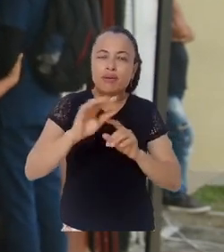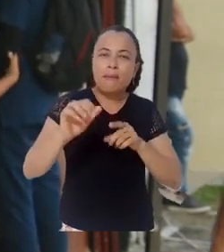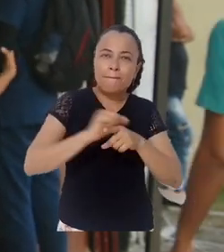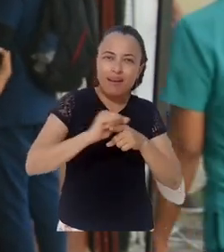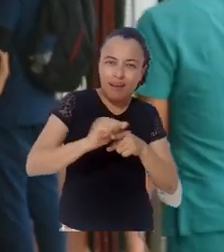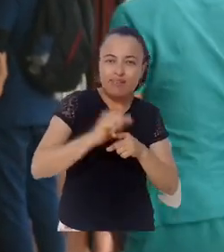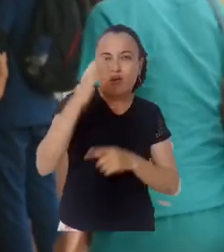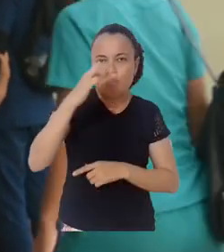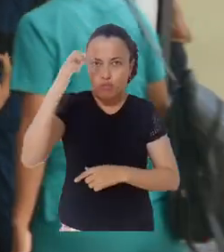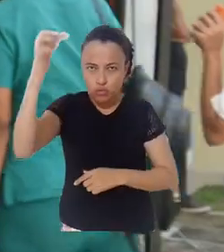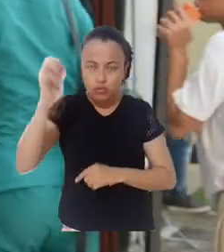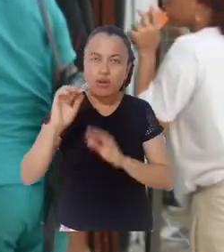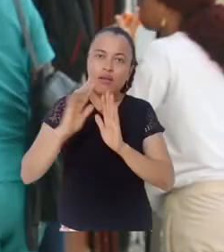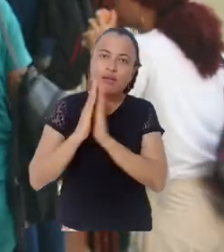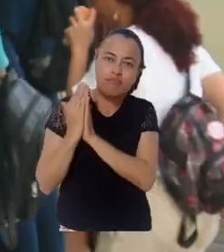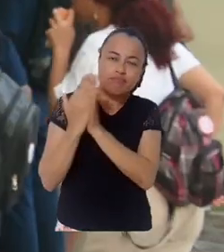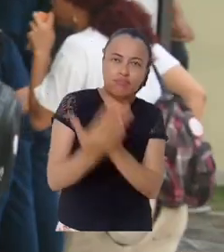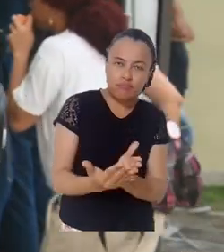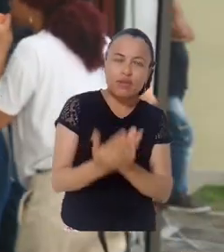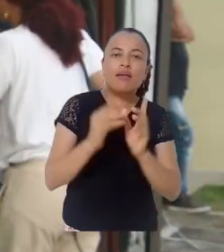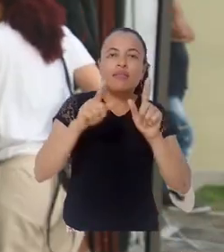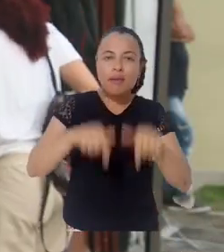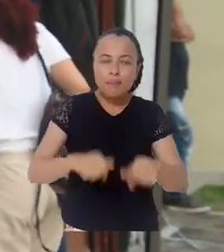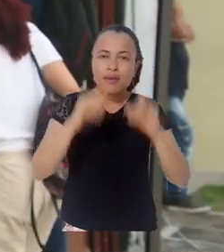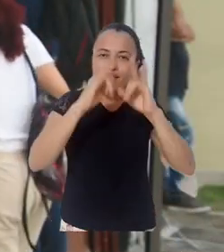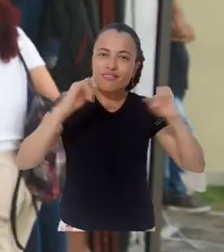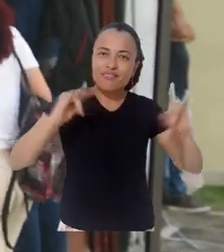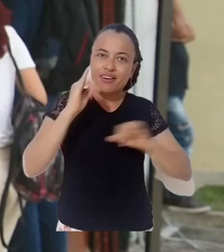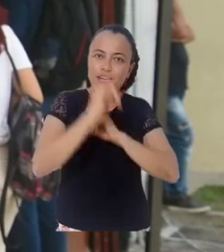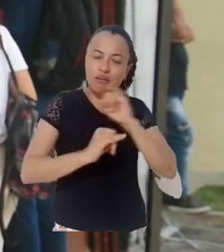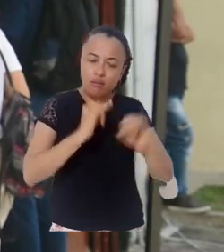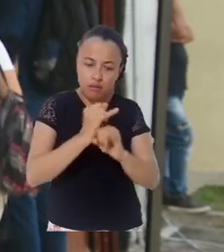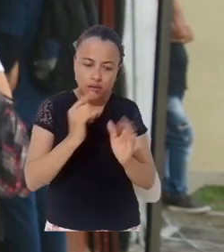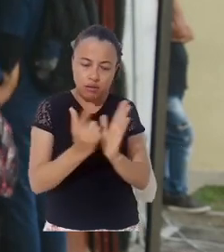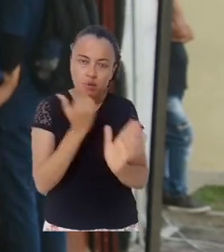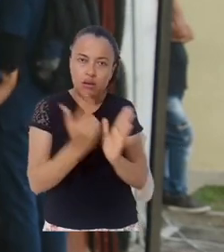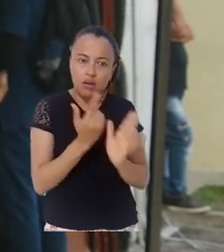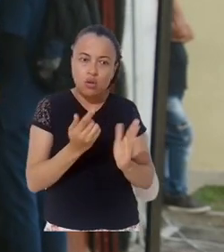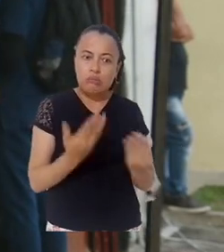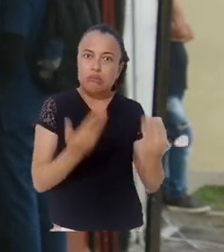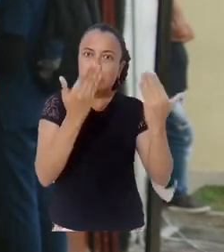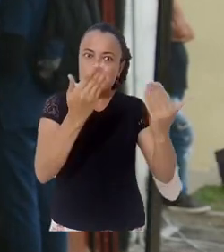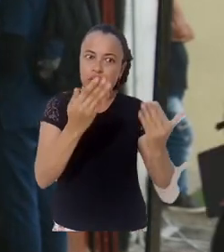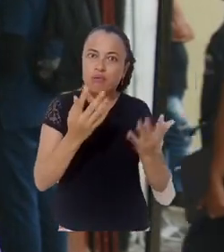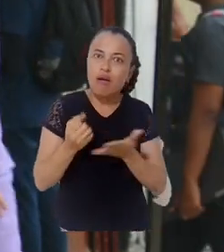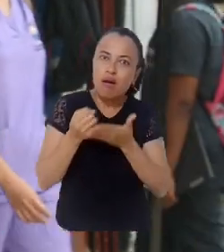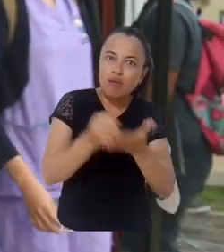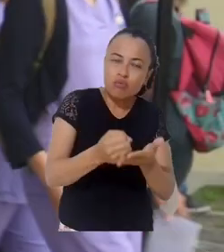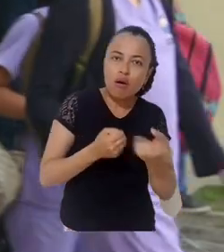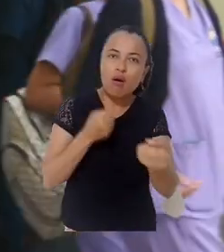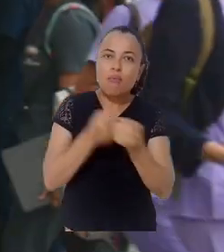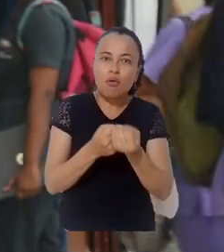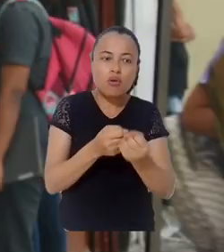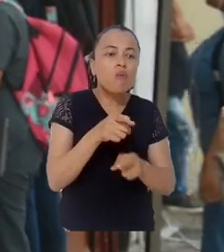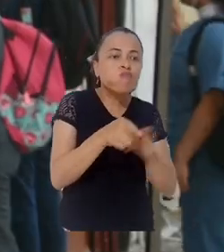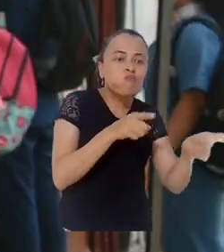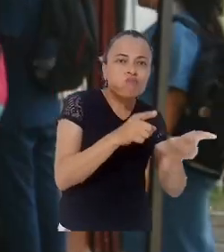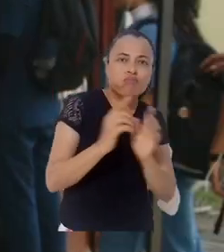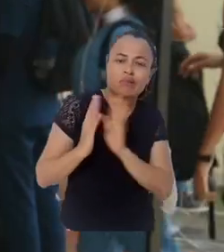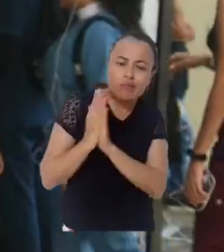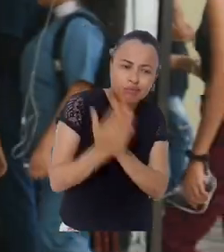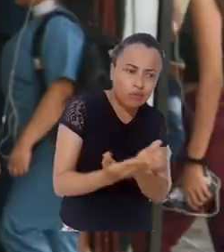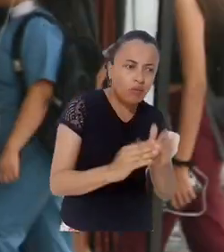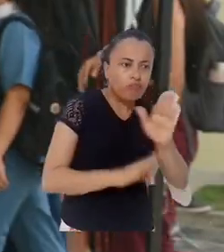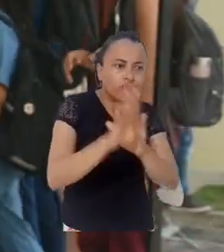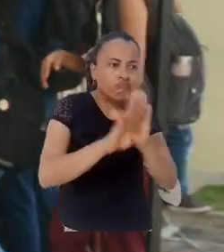prácticas profesionales en el área de la literatura y la Feria del Libro resulta un componente fundamental porque seguro que encontrarán